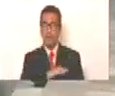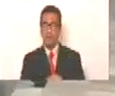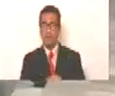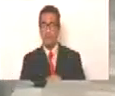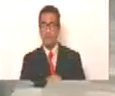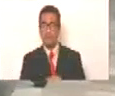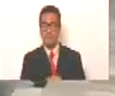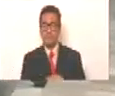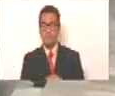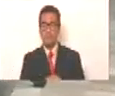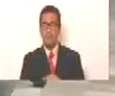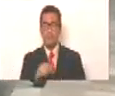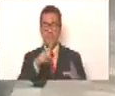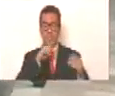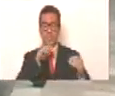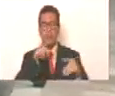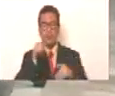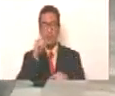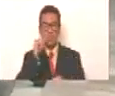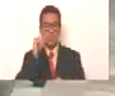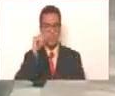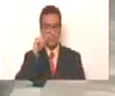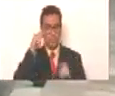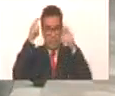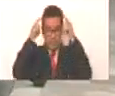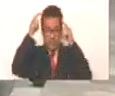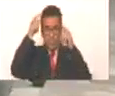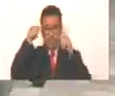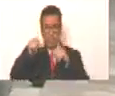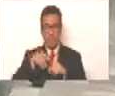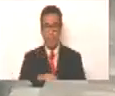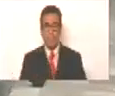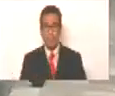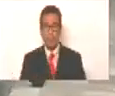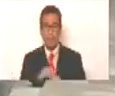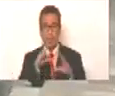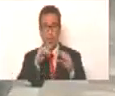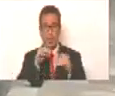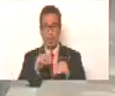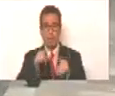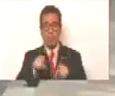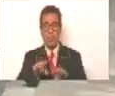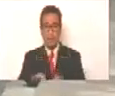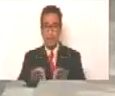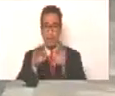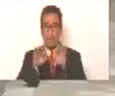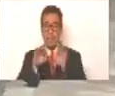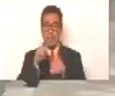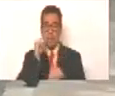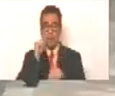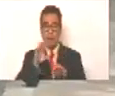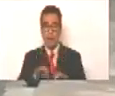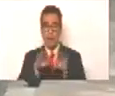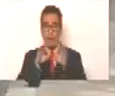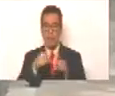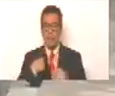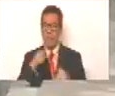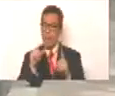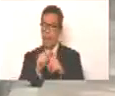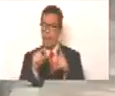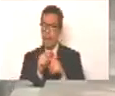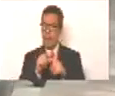hablar de un hombre como Hugo Chávez. Un ser especial. Ya no hay palabras con que